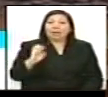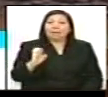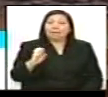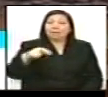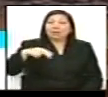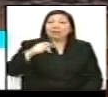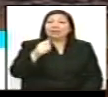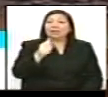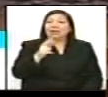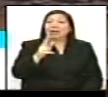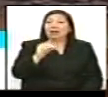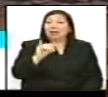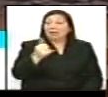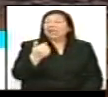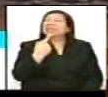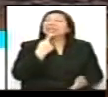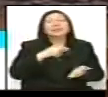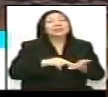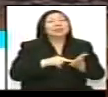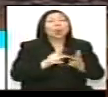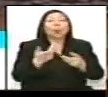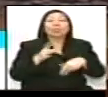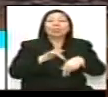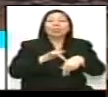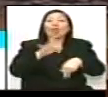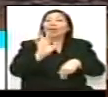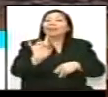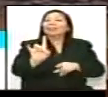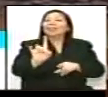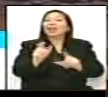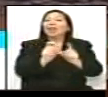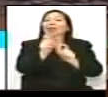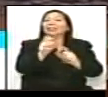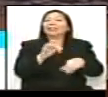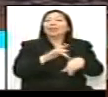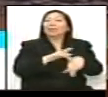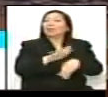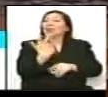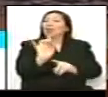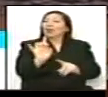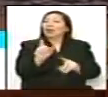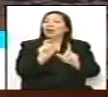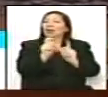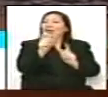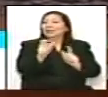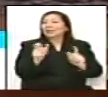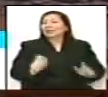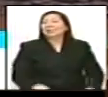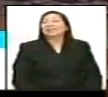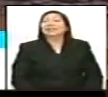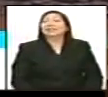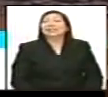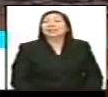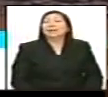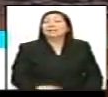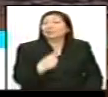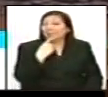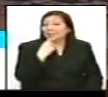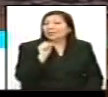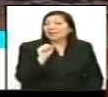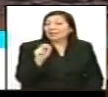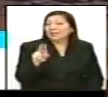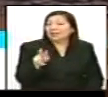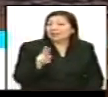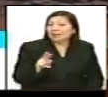inmunidad parlamentaria. Un problema de aplicación temporal y un problema de aplicación material. El problema de aplicación temporal tenía que ver con los